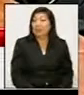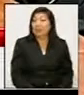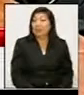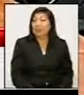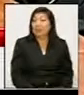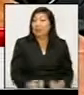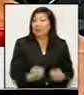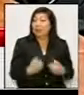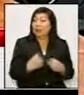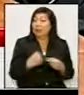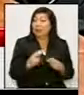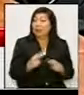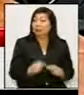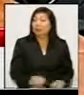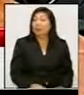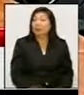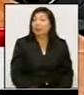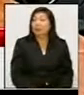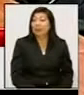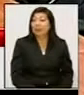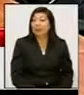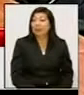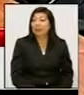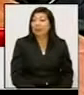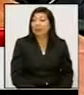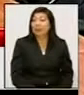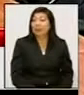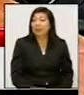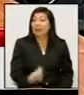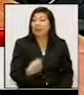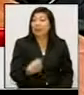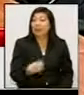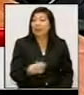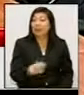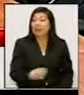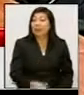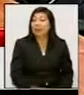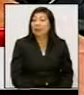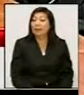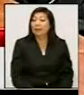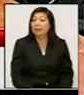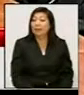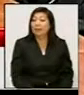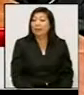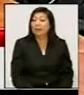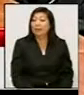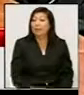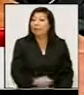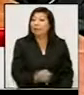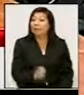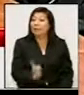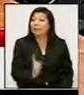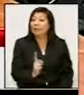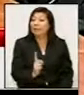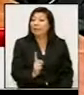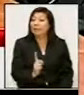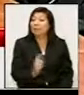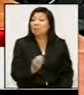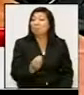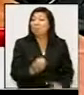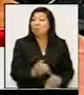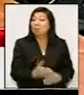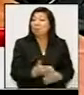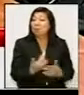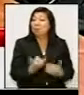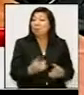tienen una mirada crítica de dominio de todo lo que pasa. Nosotros, en el caso nuestro, particularmente como cusqueños, como parte hoy